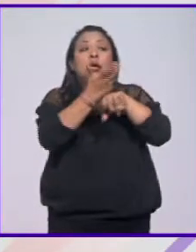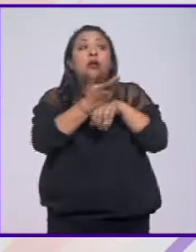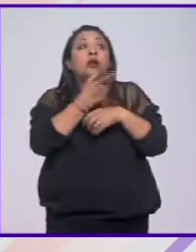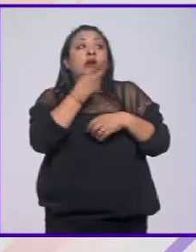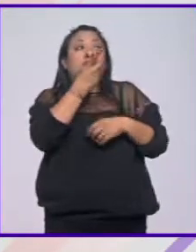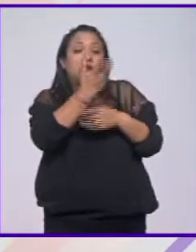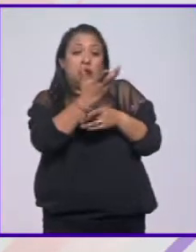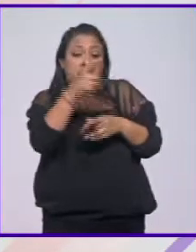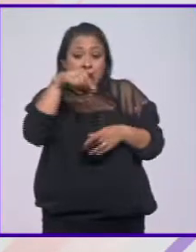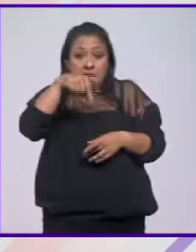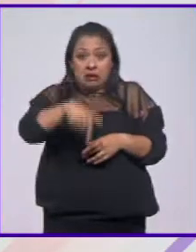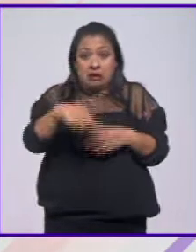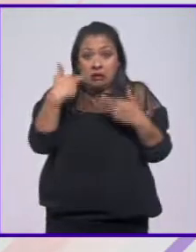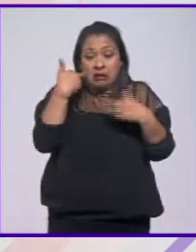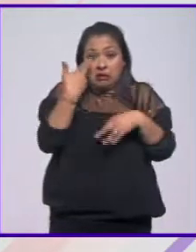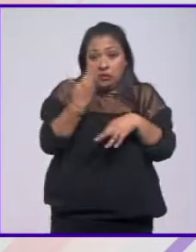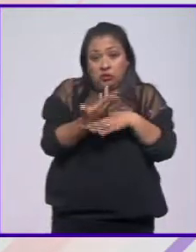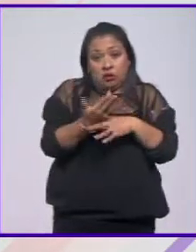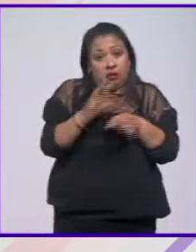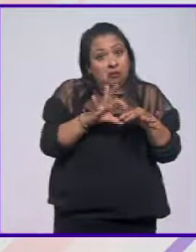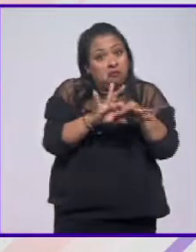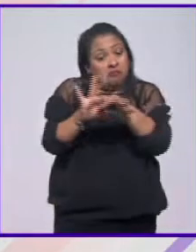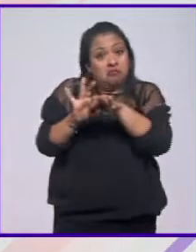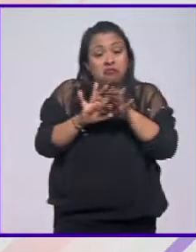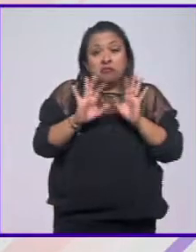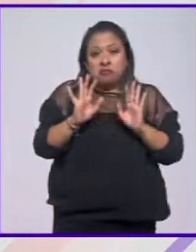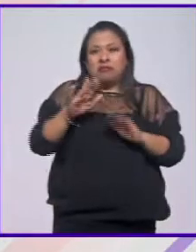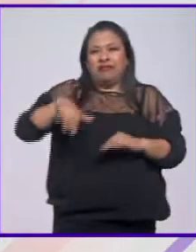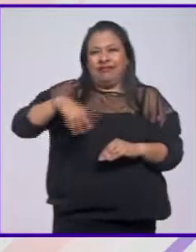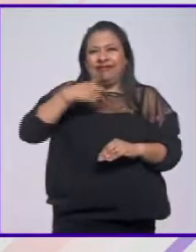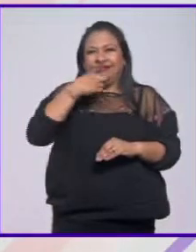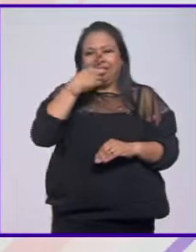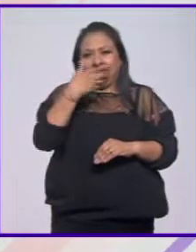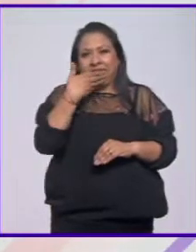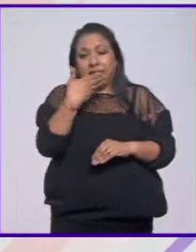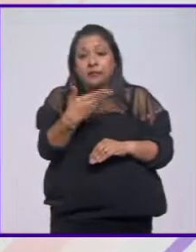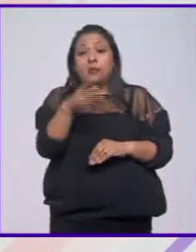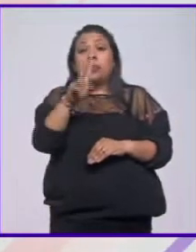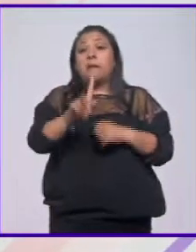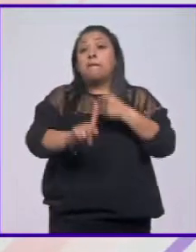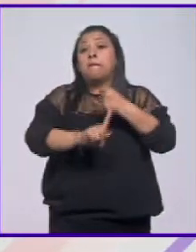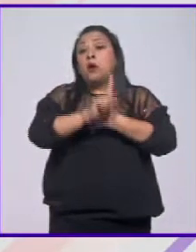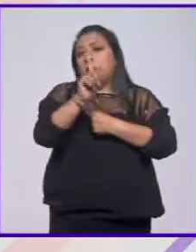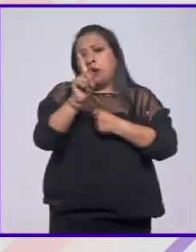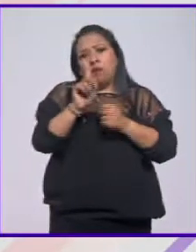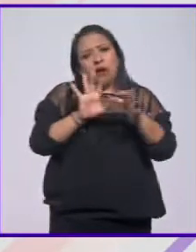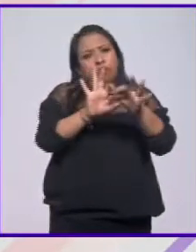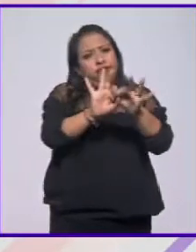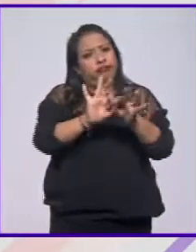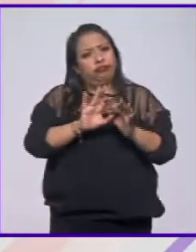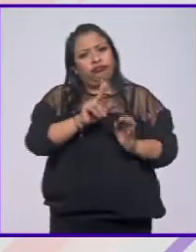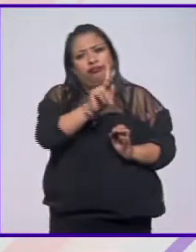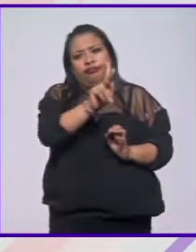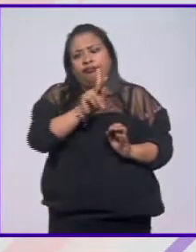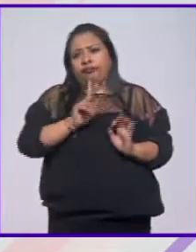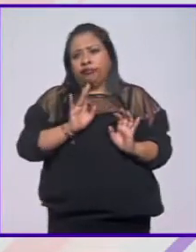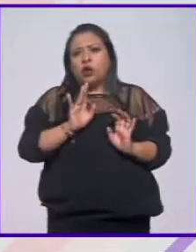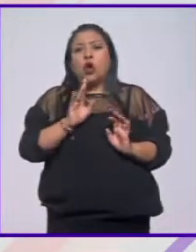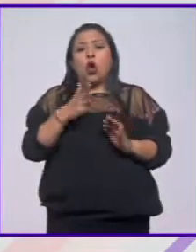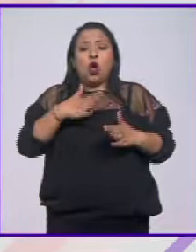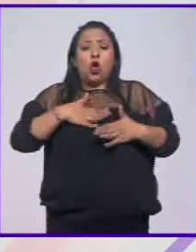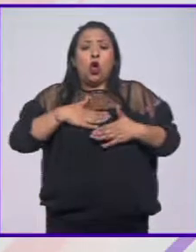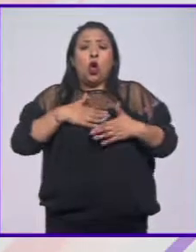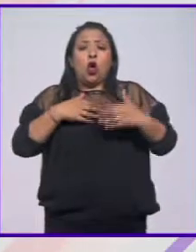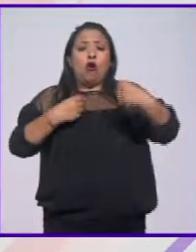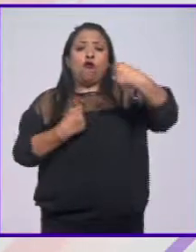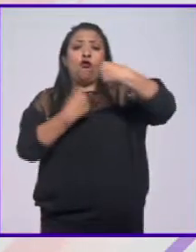bueno, pues aquí es una responsabilidad común, como bien se menciona, ahí es un problema común, entonces no se puede decir que solamente sea de un lado de la